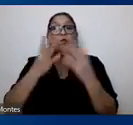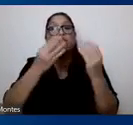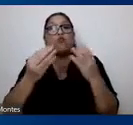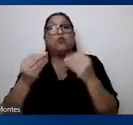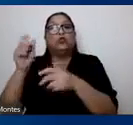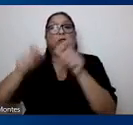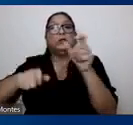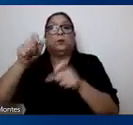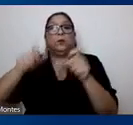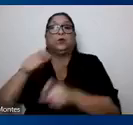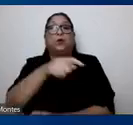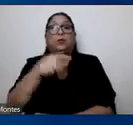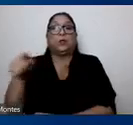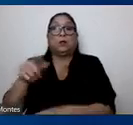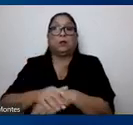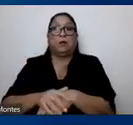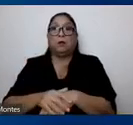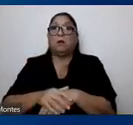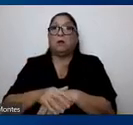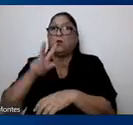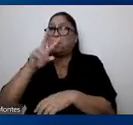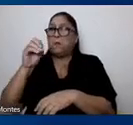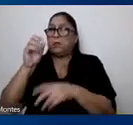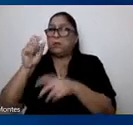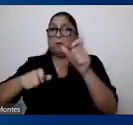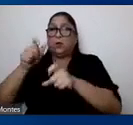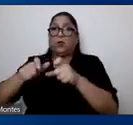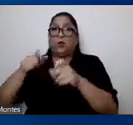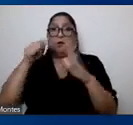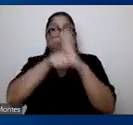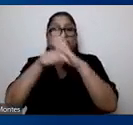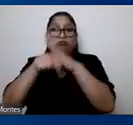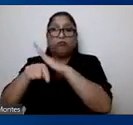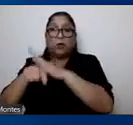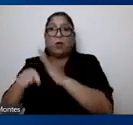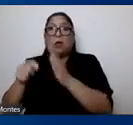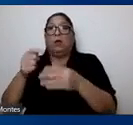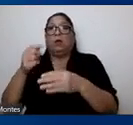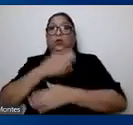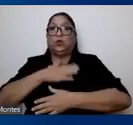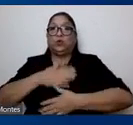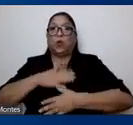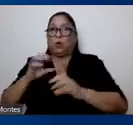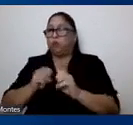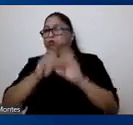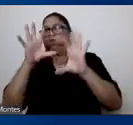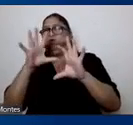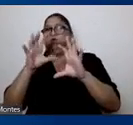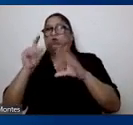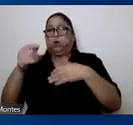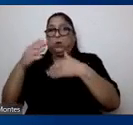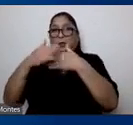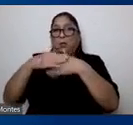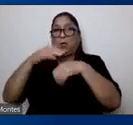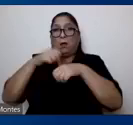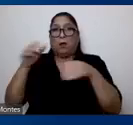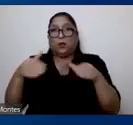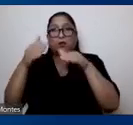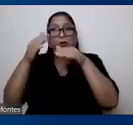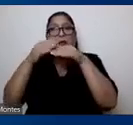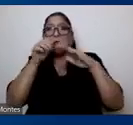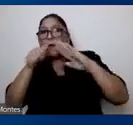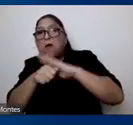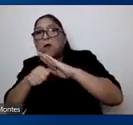personas, una veintena de personas fueron asesinadas, sus cuerpos luego fueron dinamitados junto a un cerro para ocultar